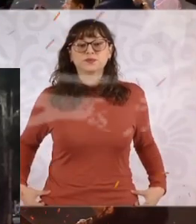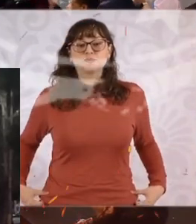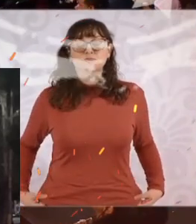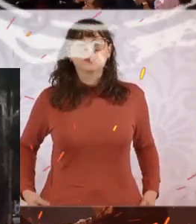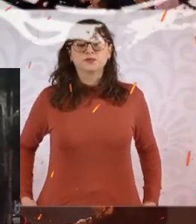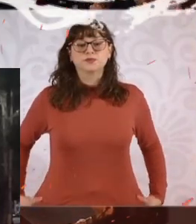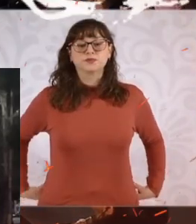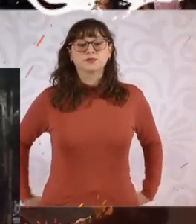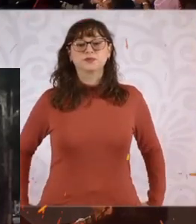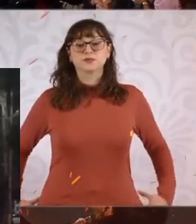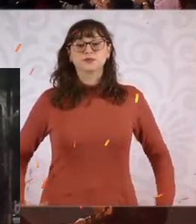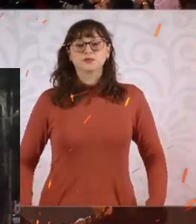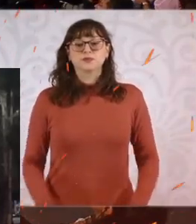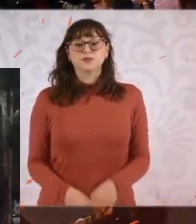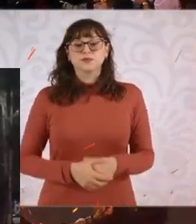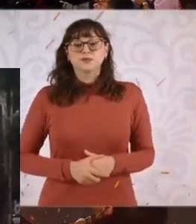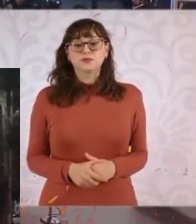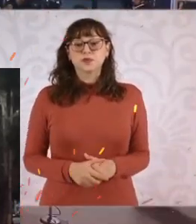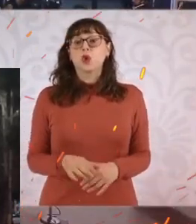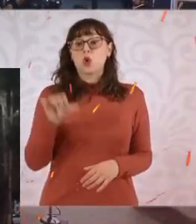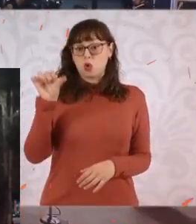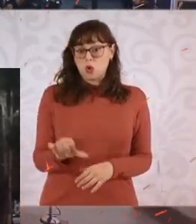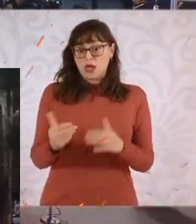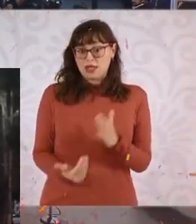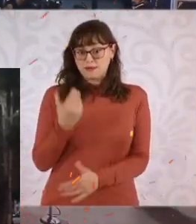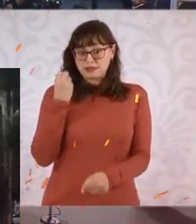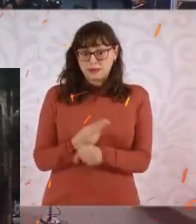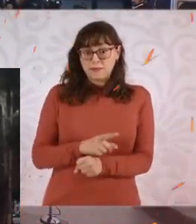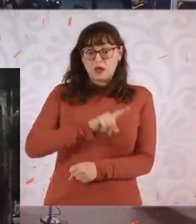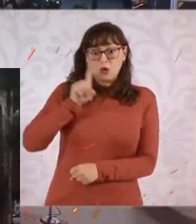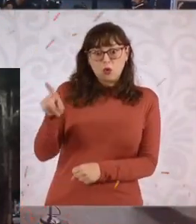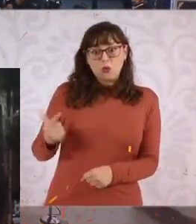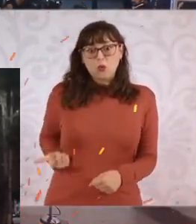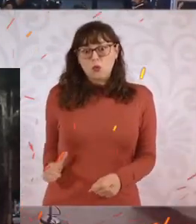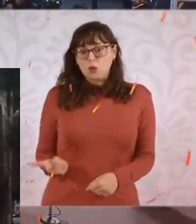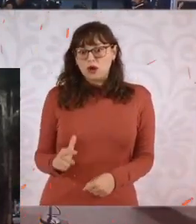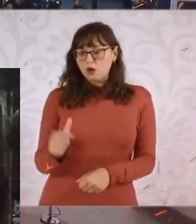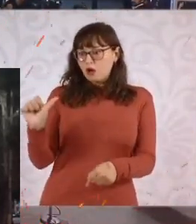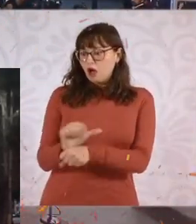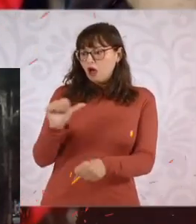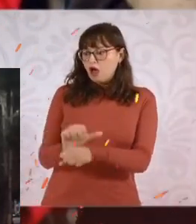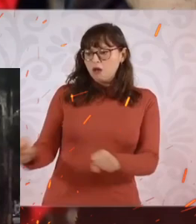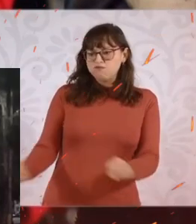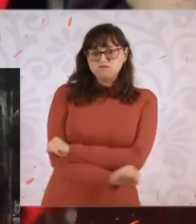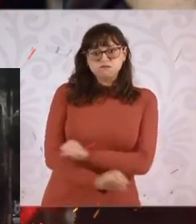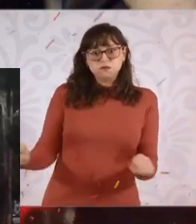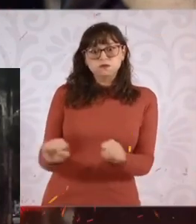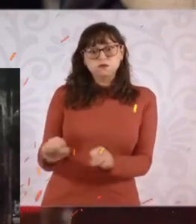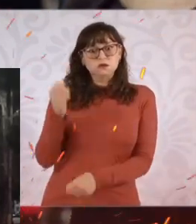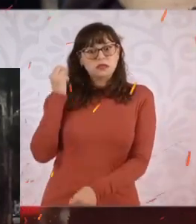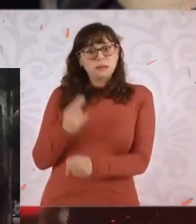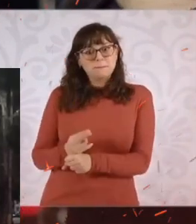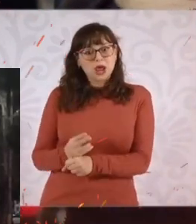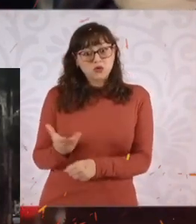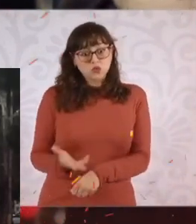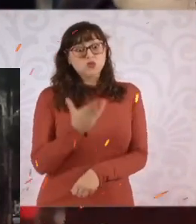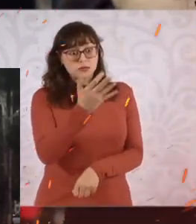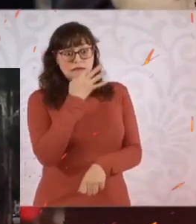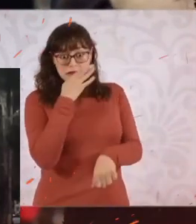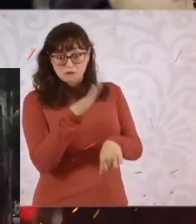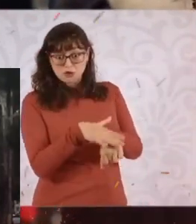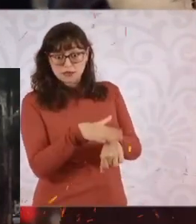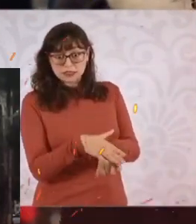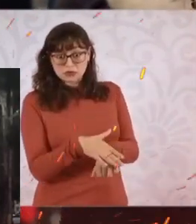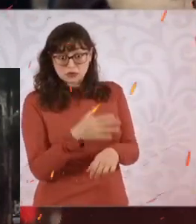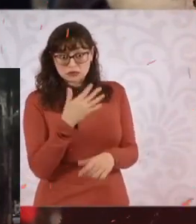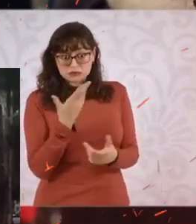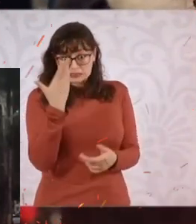hoy muy temprano surgió la noticia de que estalló un coche bomba en acara Guanajuato esto sucedió seguramente durante la reunión de gabinete de seguridad se le dio usted un informe acerca de